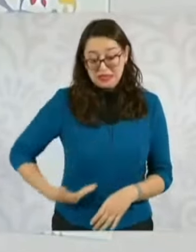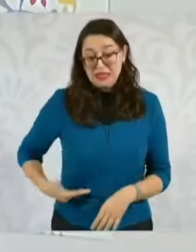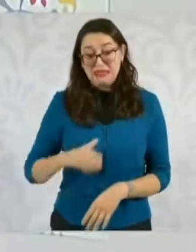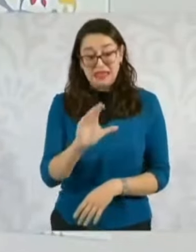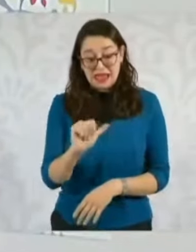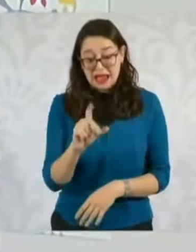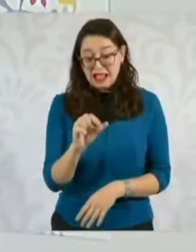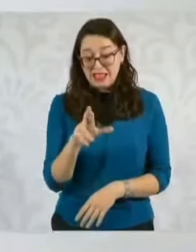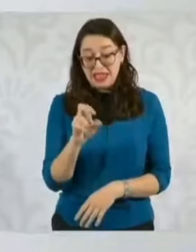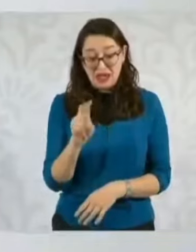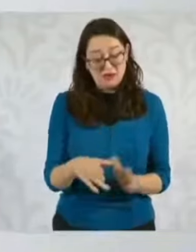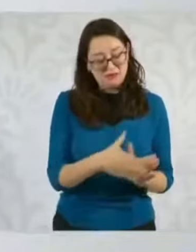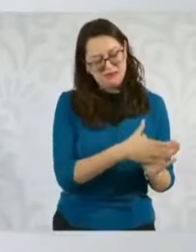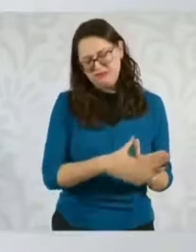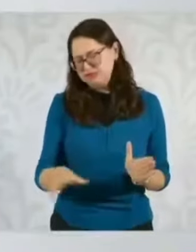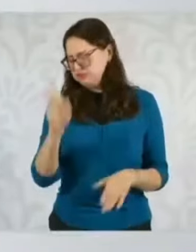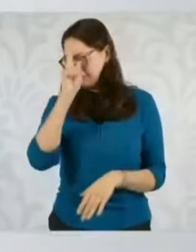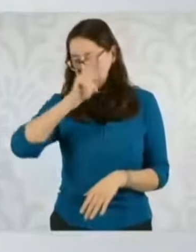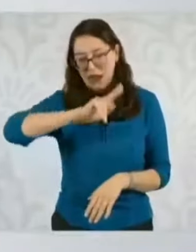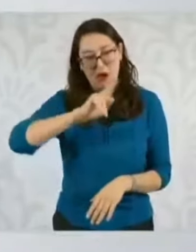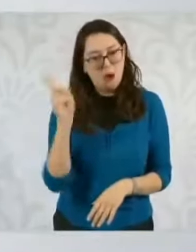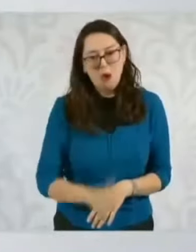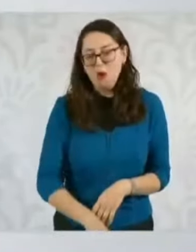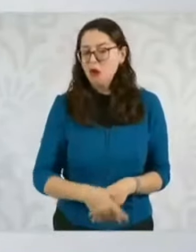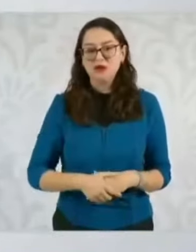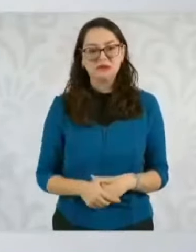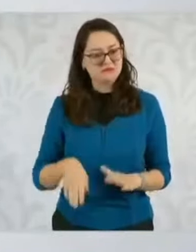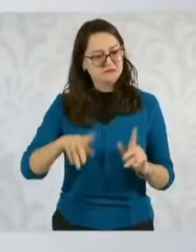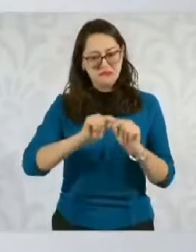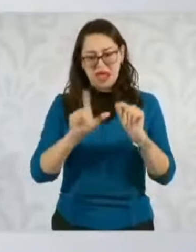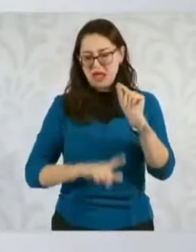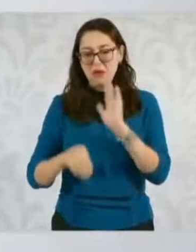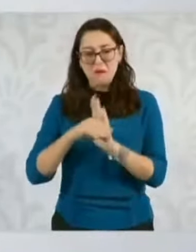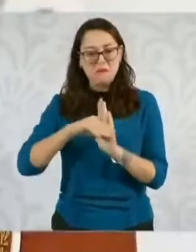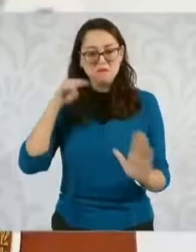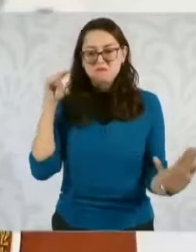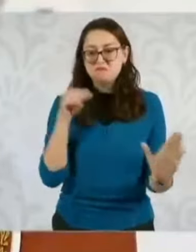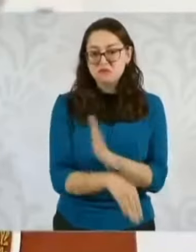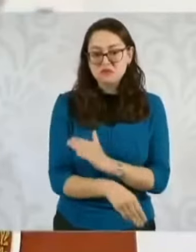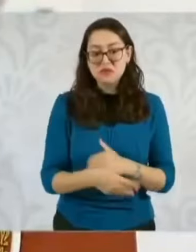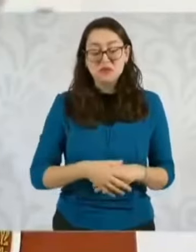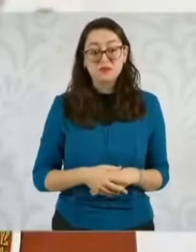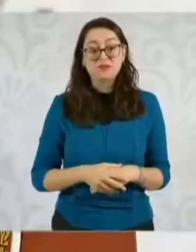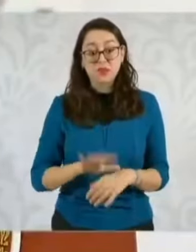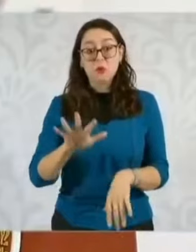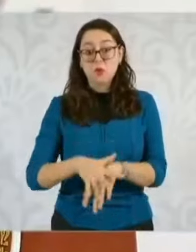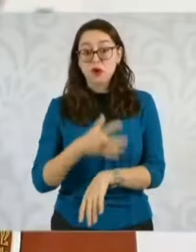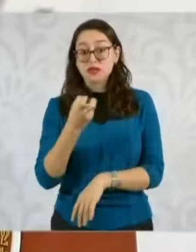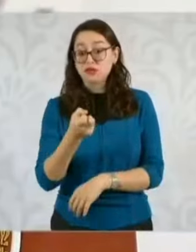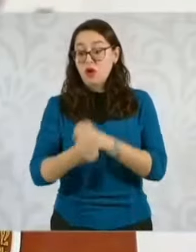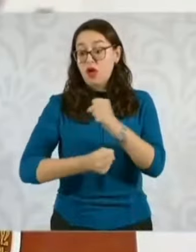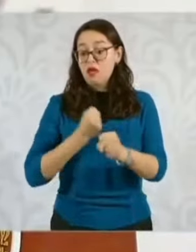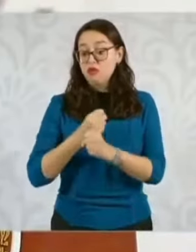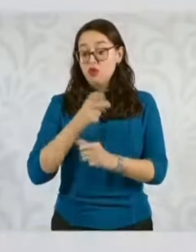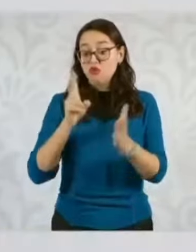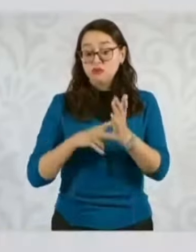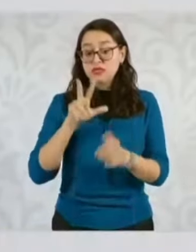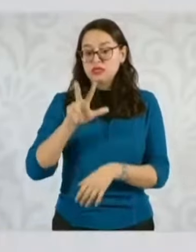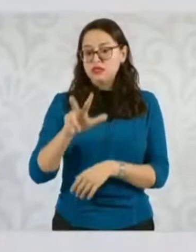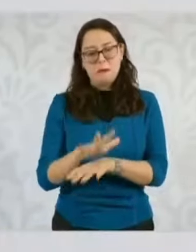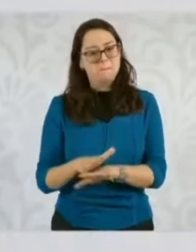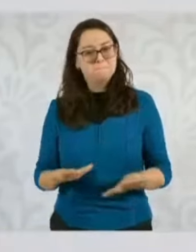A partir de 2018 el país cambió por voluntad del pueblo. Y en